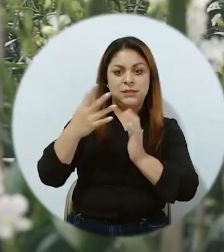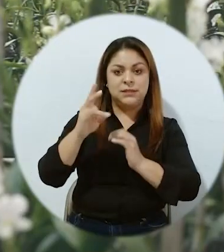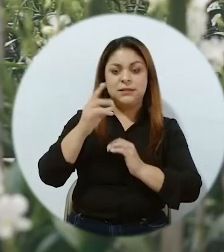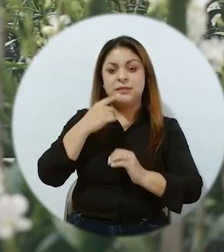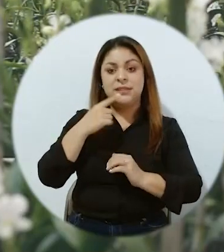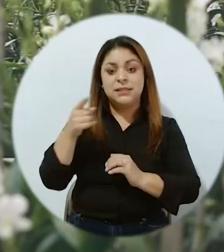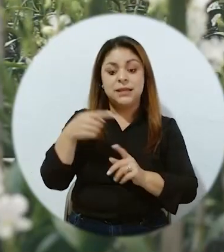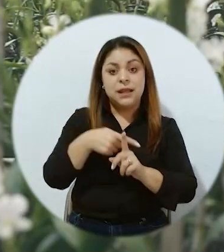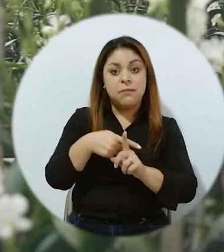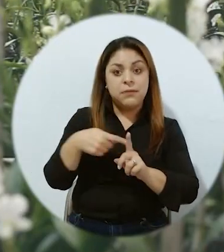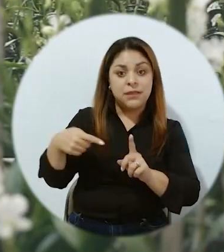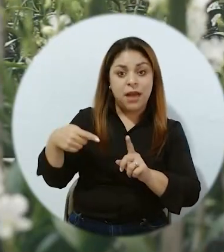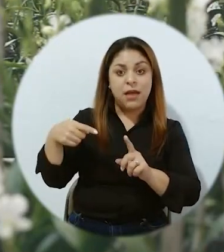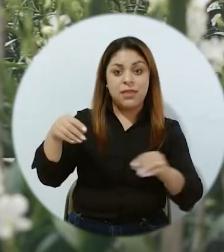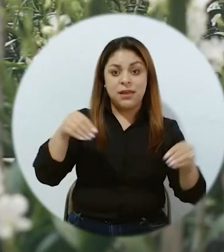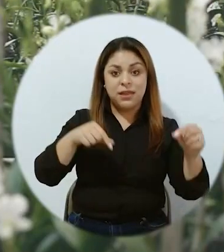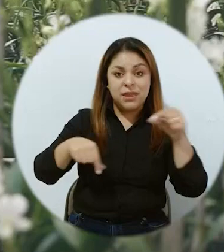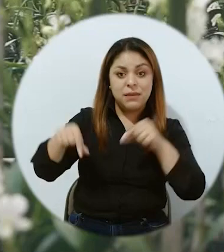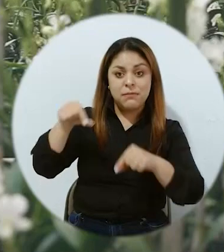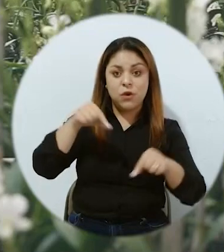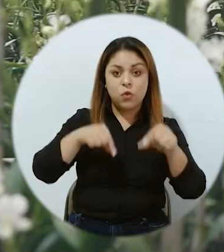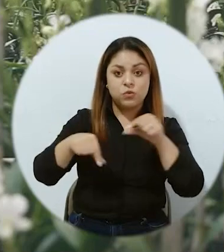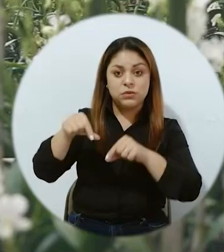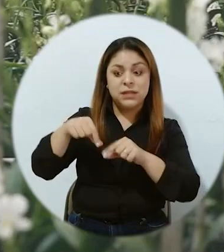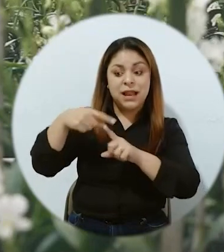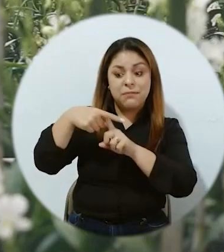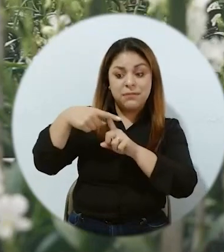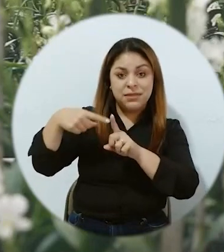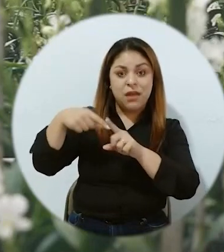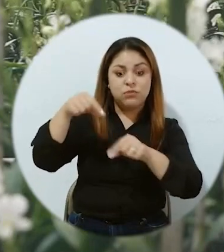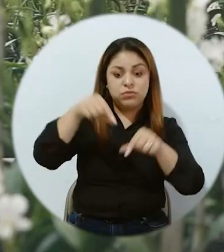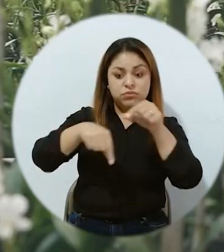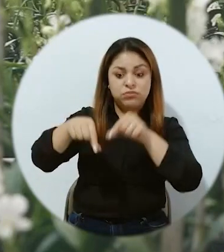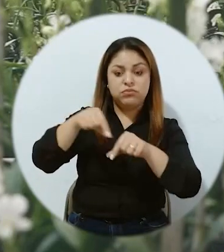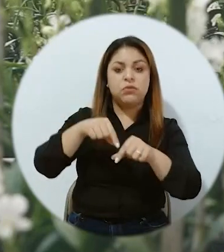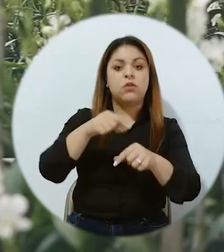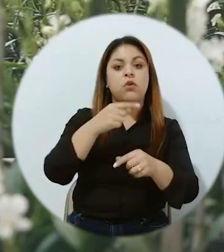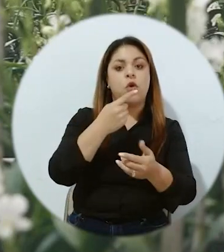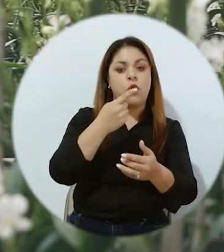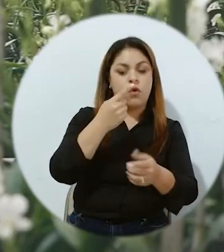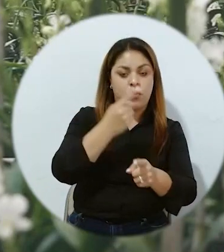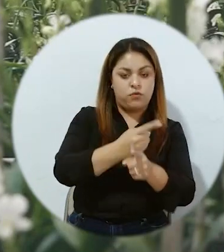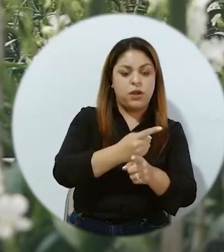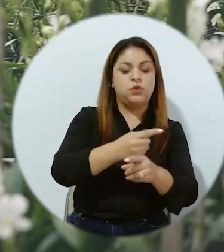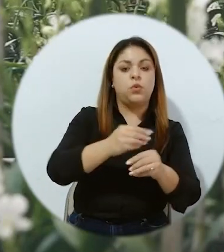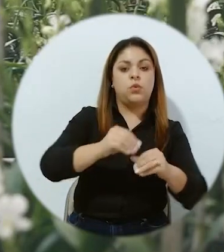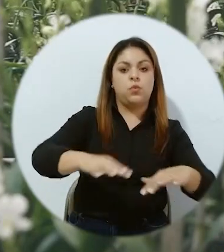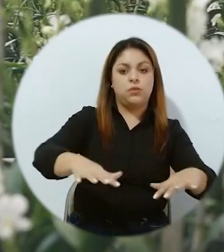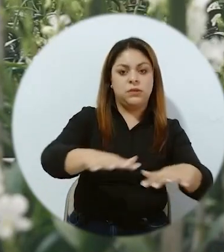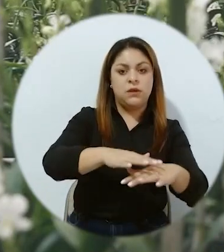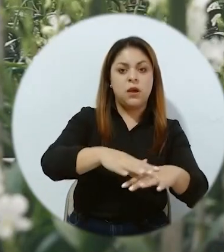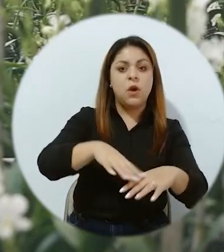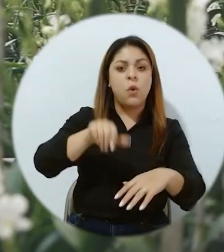de los fertilizantes llegan efectivamente a los cultivos, es decir, el 50% se va a otros